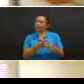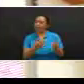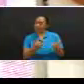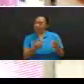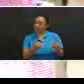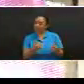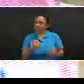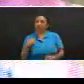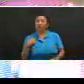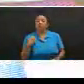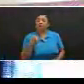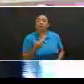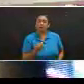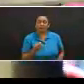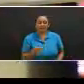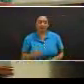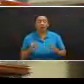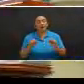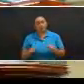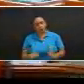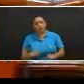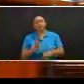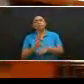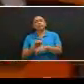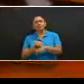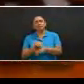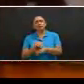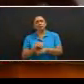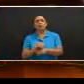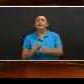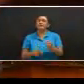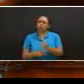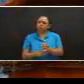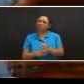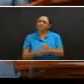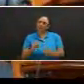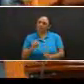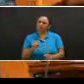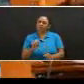Bueno, si Dios lo puede permitir, puede ser que te llamen.